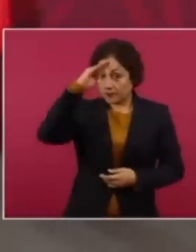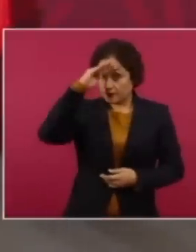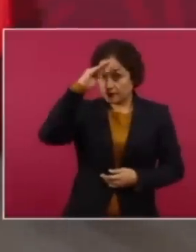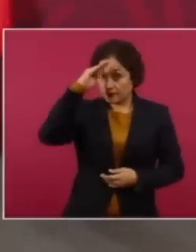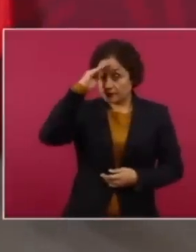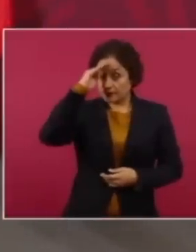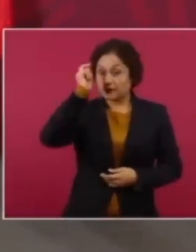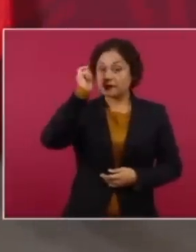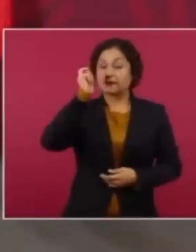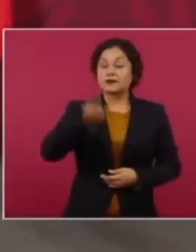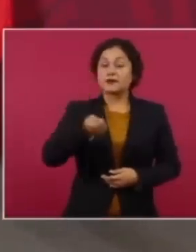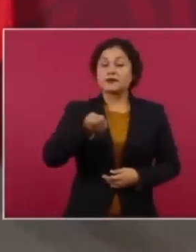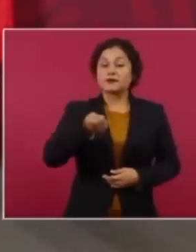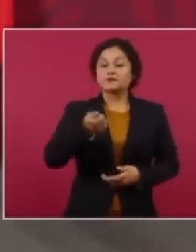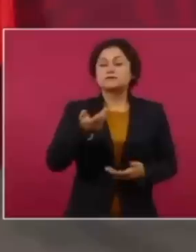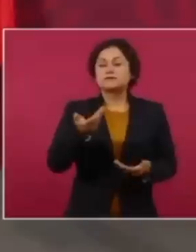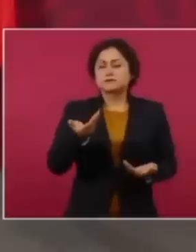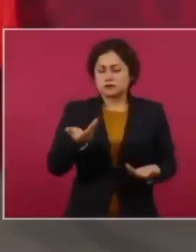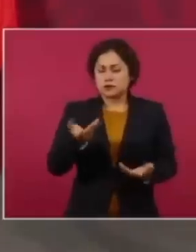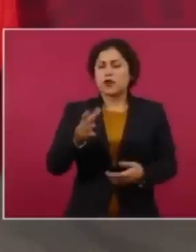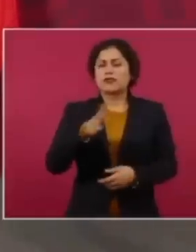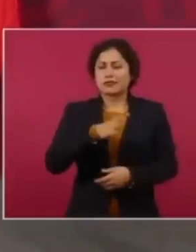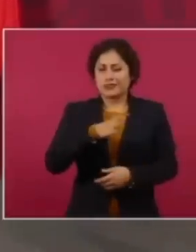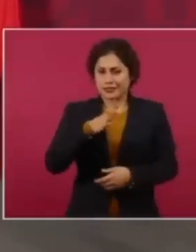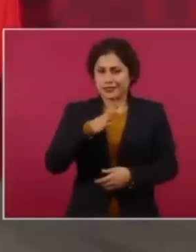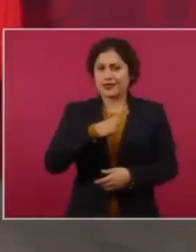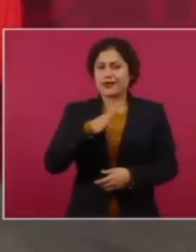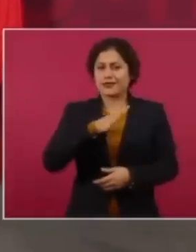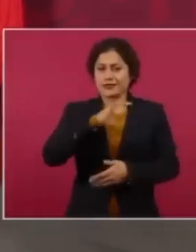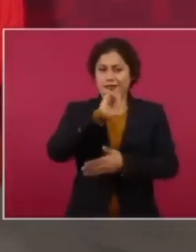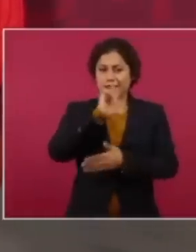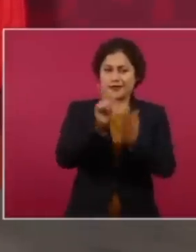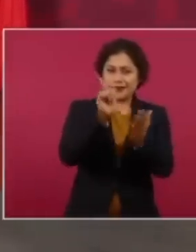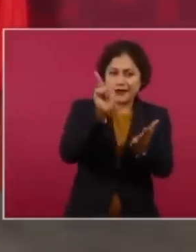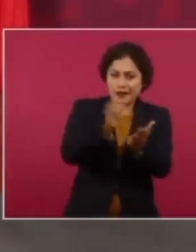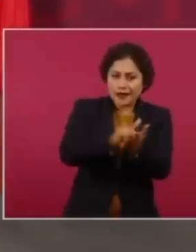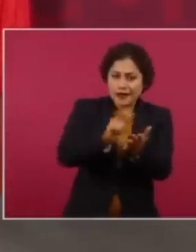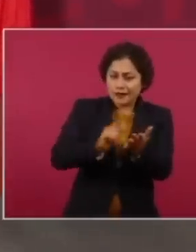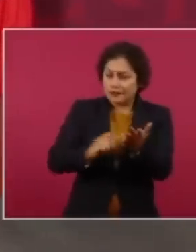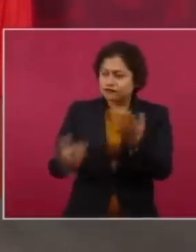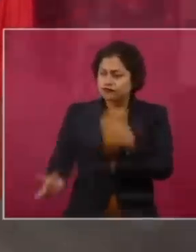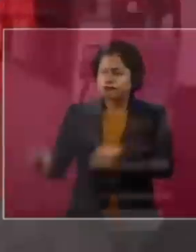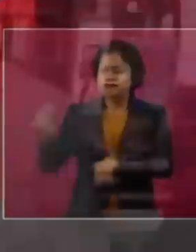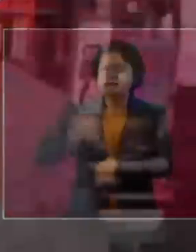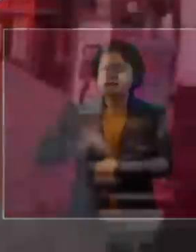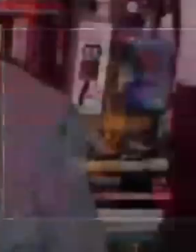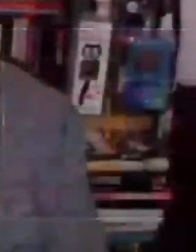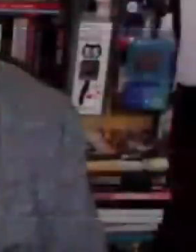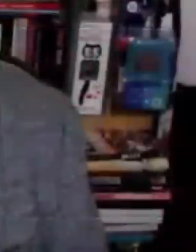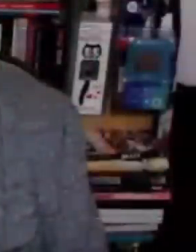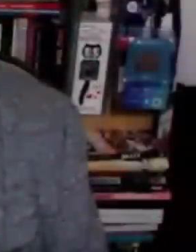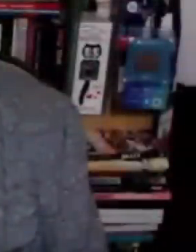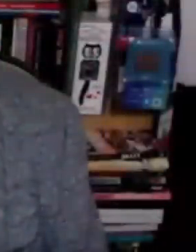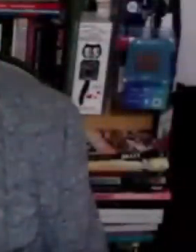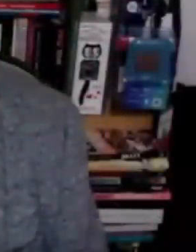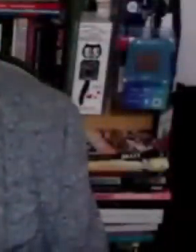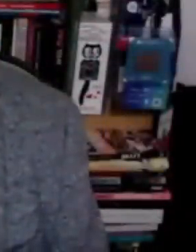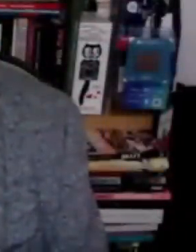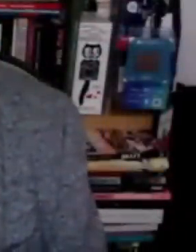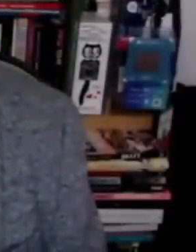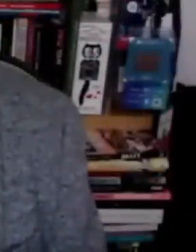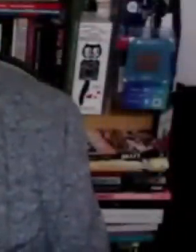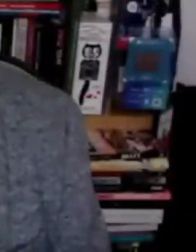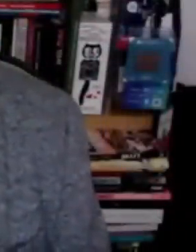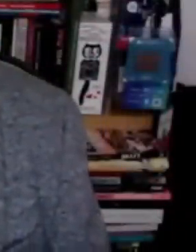de la comisión de estudios legislativos Bueno ni Ricardo Monreal ni Rafael Espino están convocados a Palacio